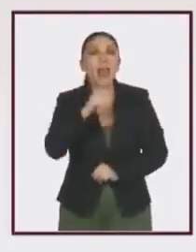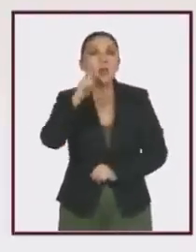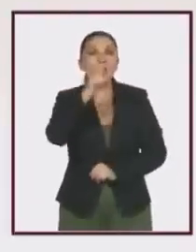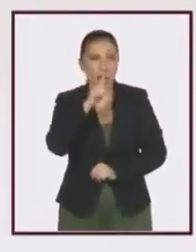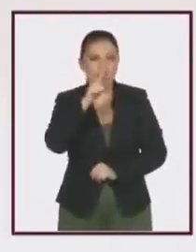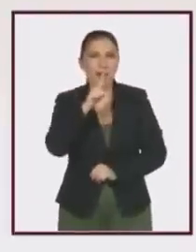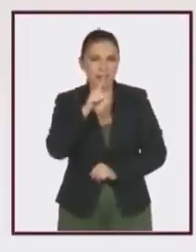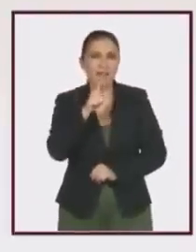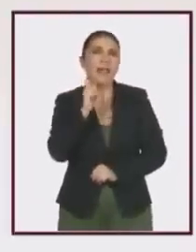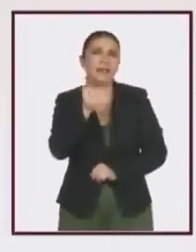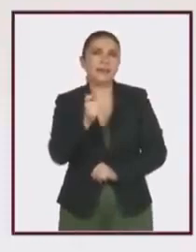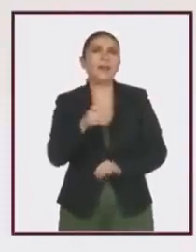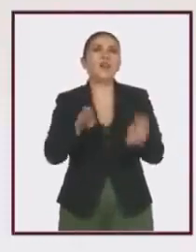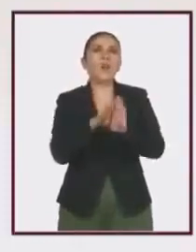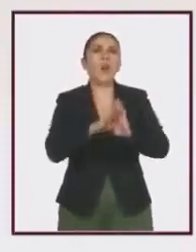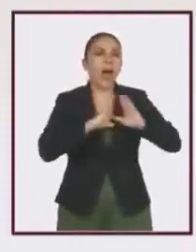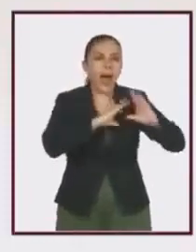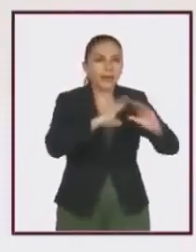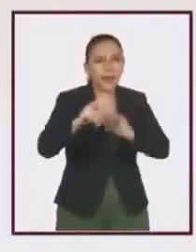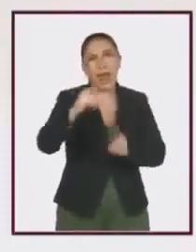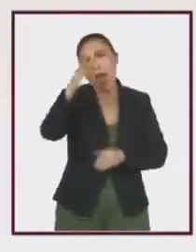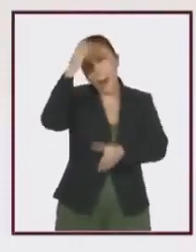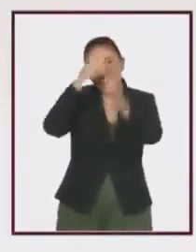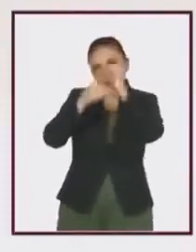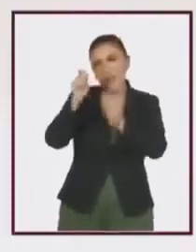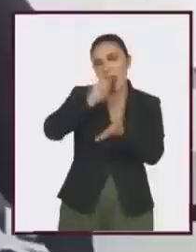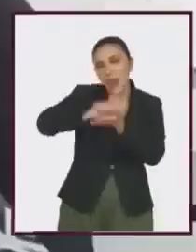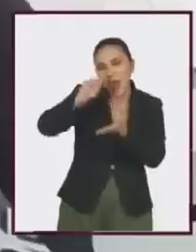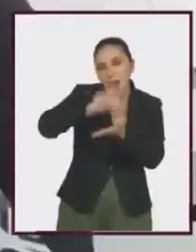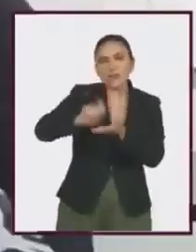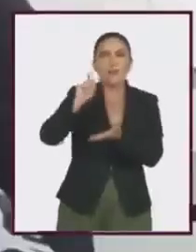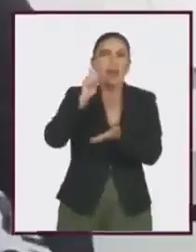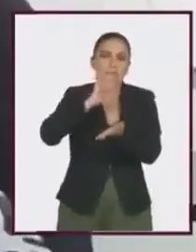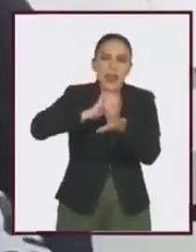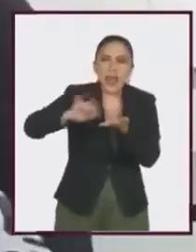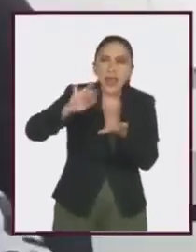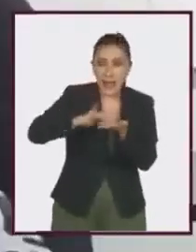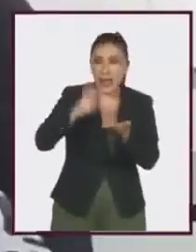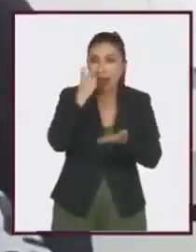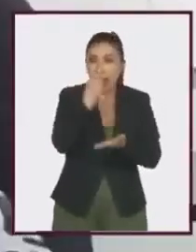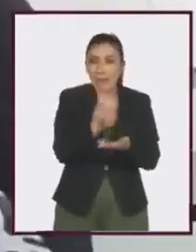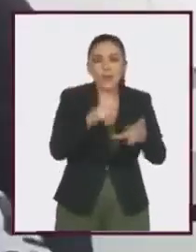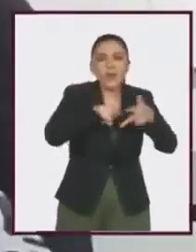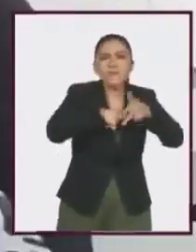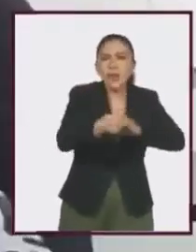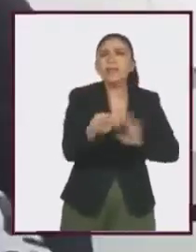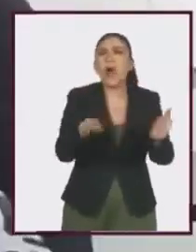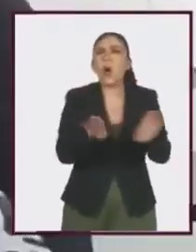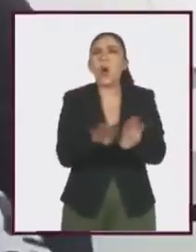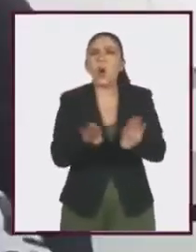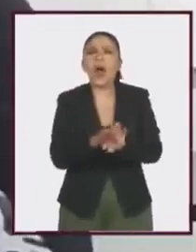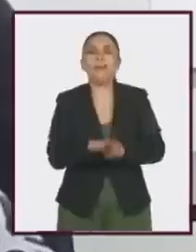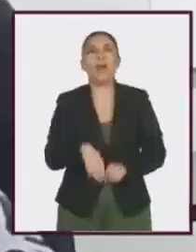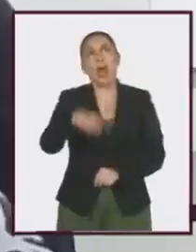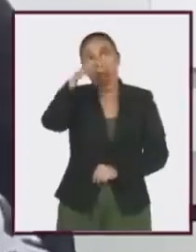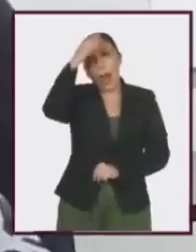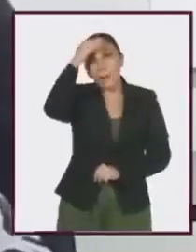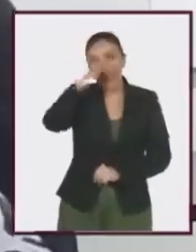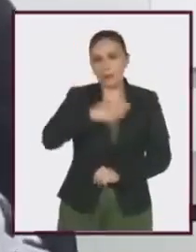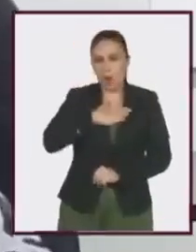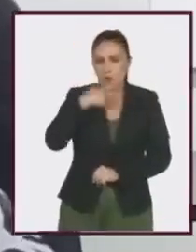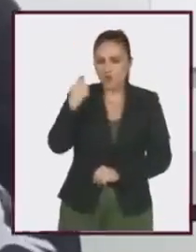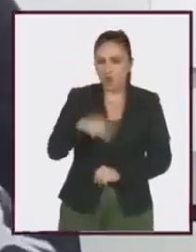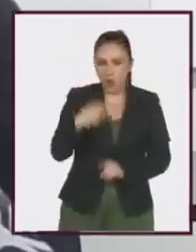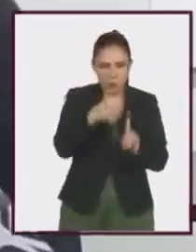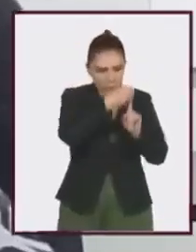en el proceso de alfabetización, y el proceso de alfabetización inicia con el nombre propio o con el